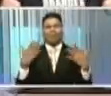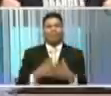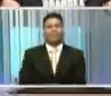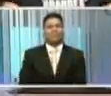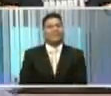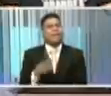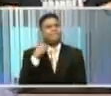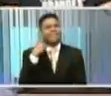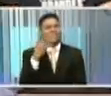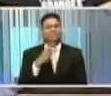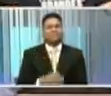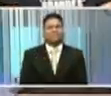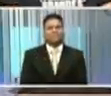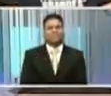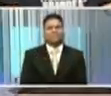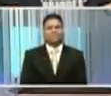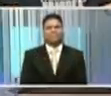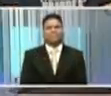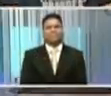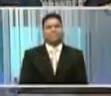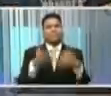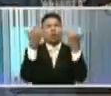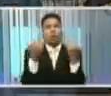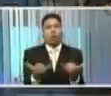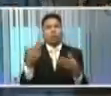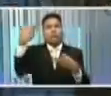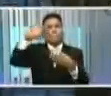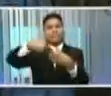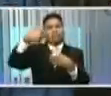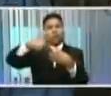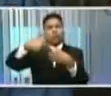Miren, hoy el petróleo,